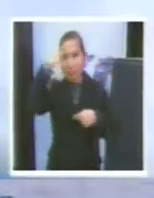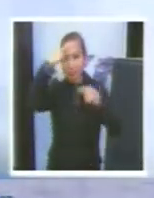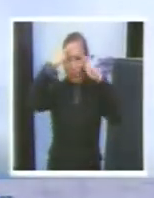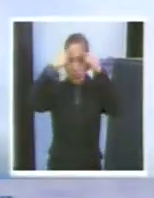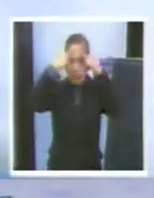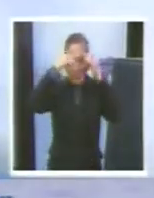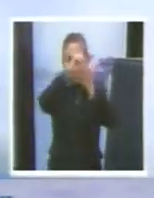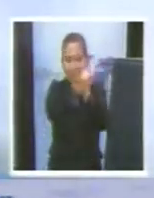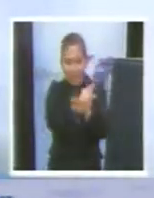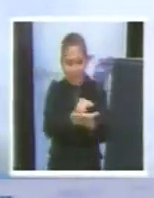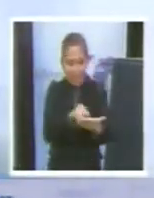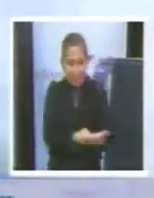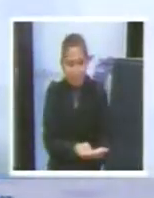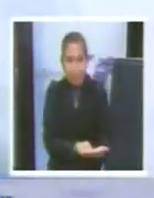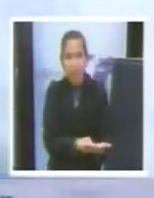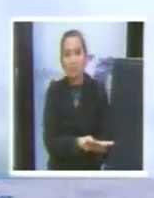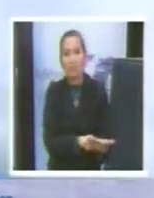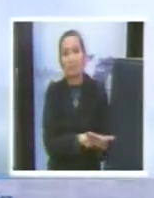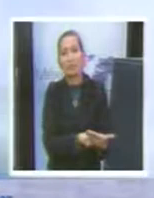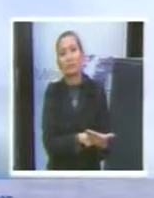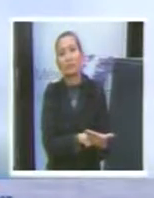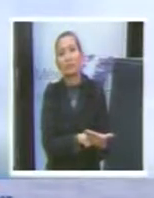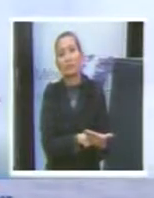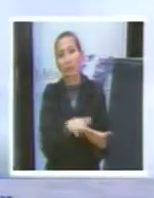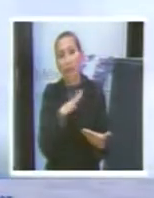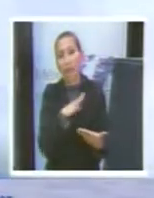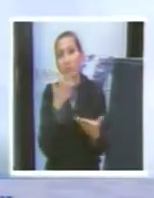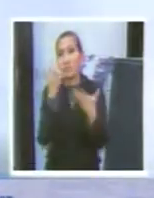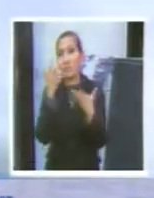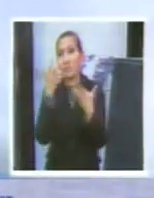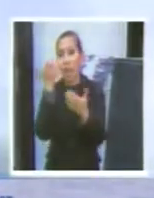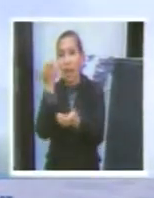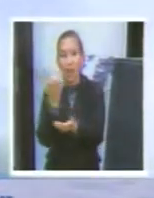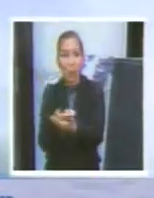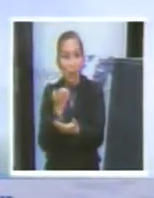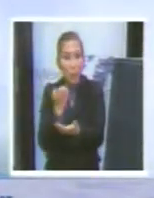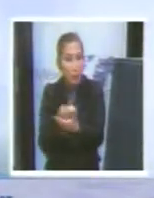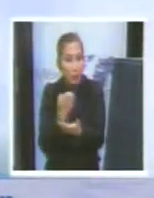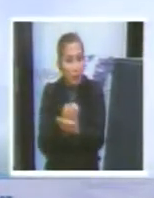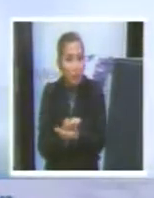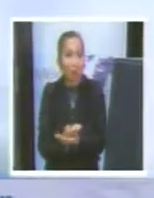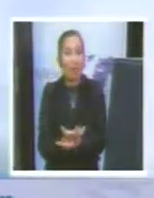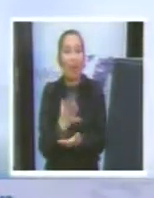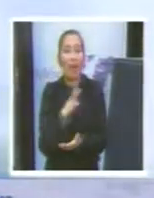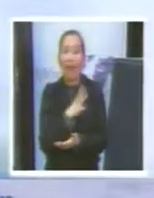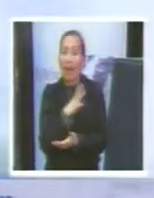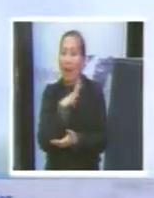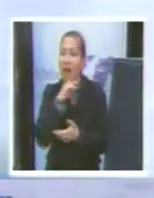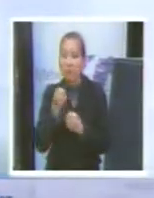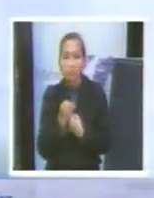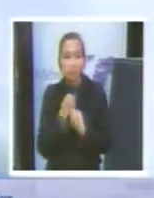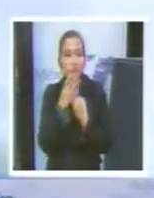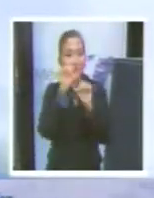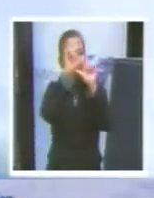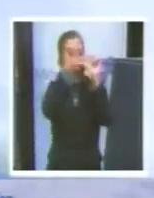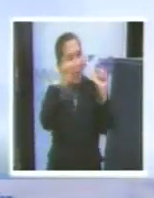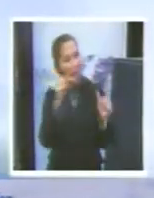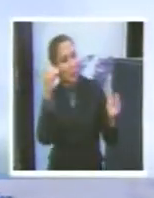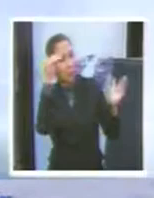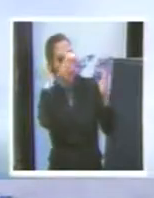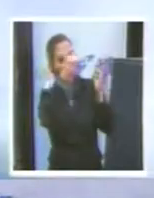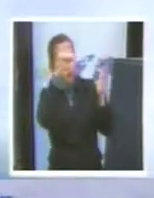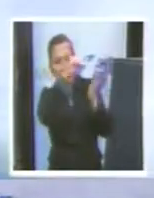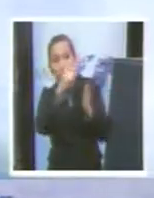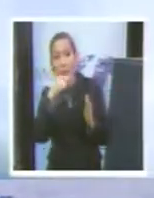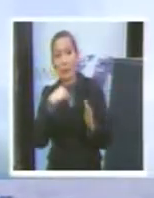pensamiento jurídico, en nuestras ambiciones económicas, en nuestras expresiones artísticas